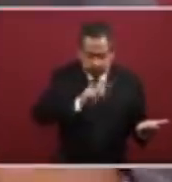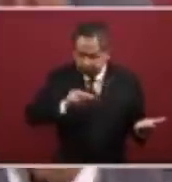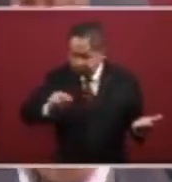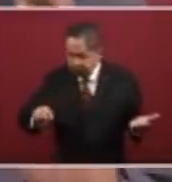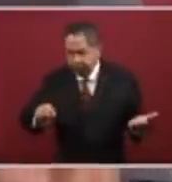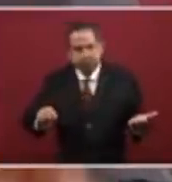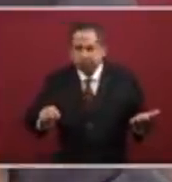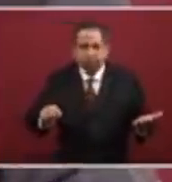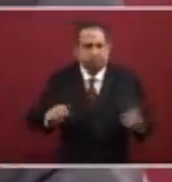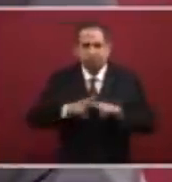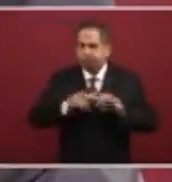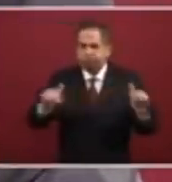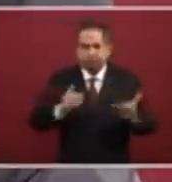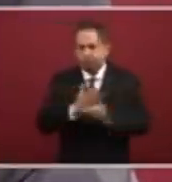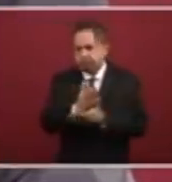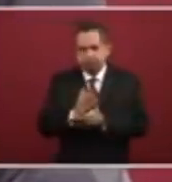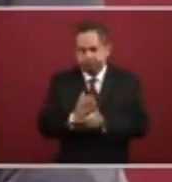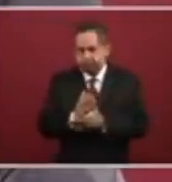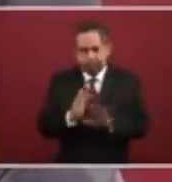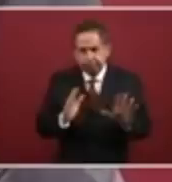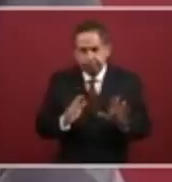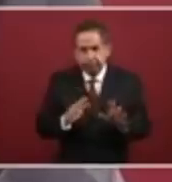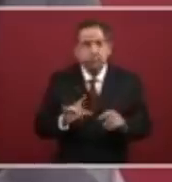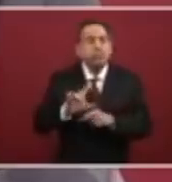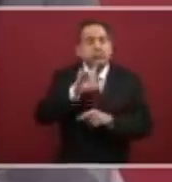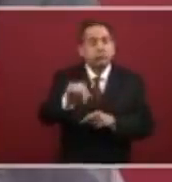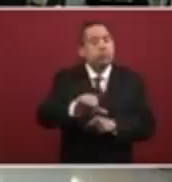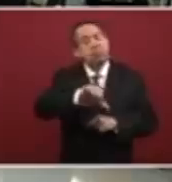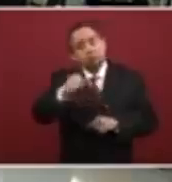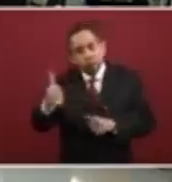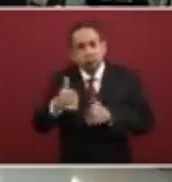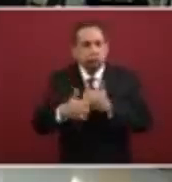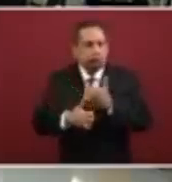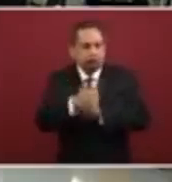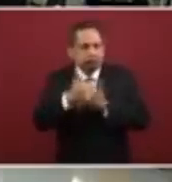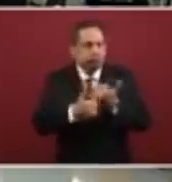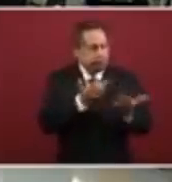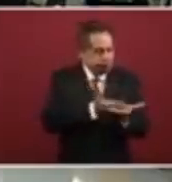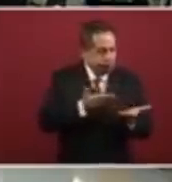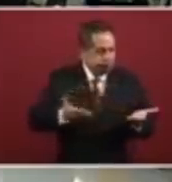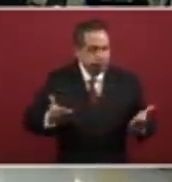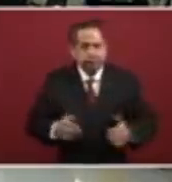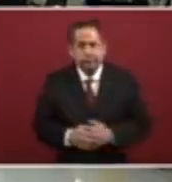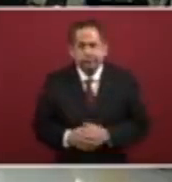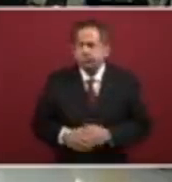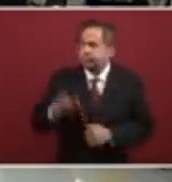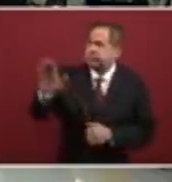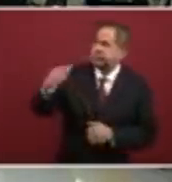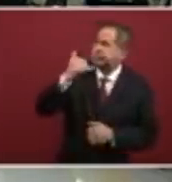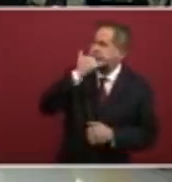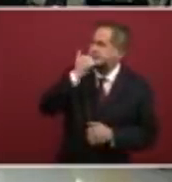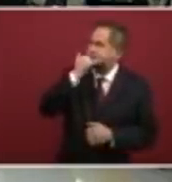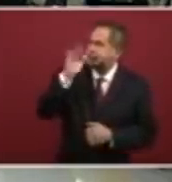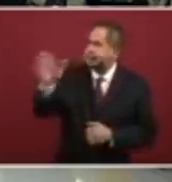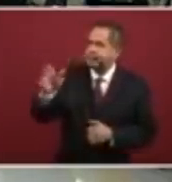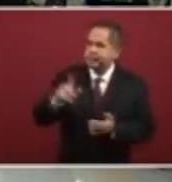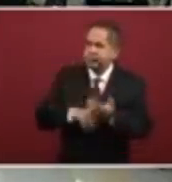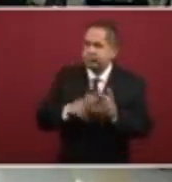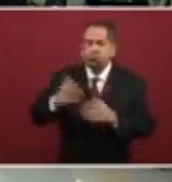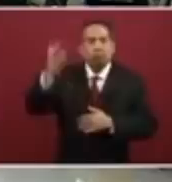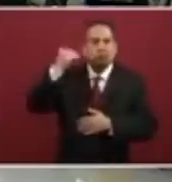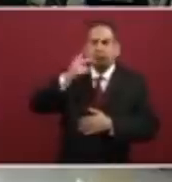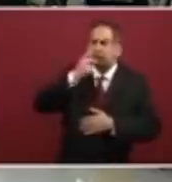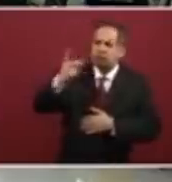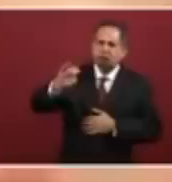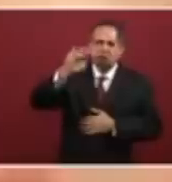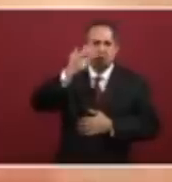vienen otras licitaciones. Presidente, ¿y qué lectura le da al hecho de que tres empresas que ustedes presumieron que eran de